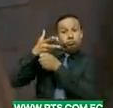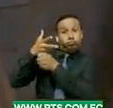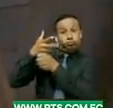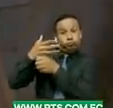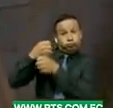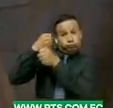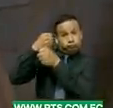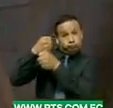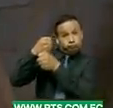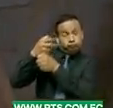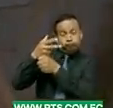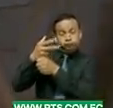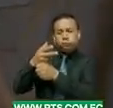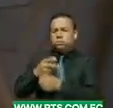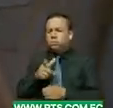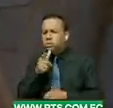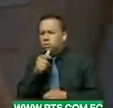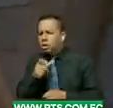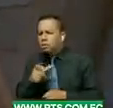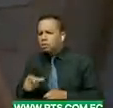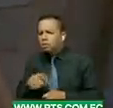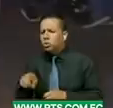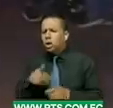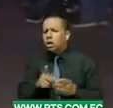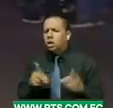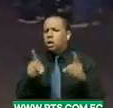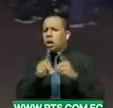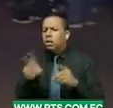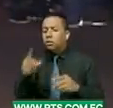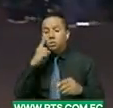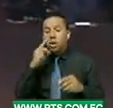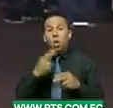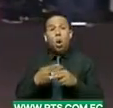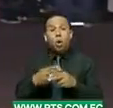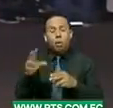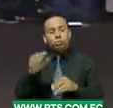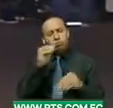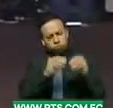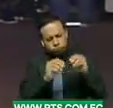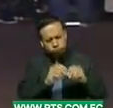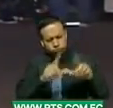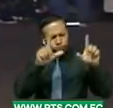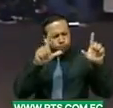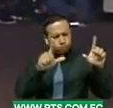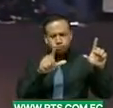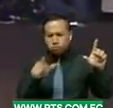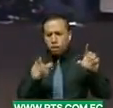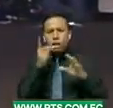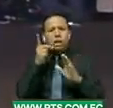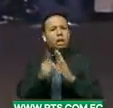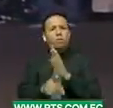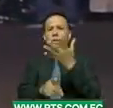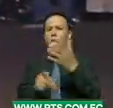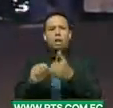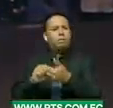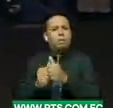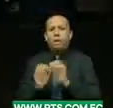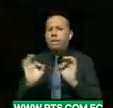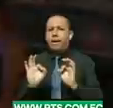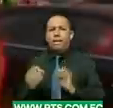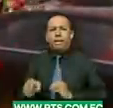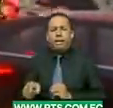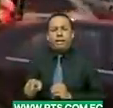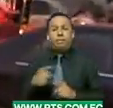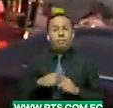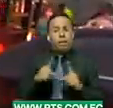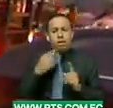verificó la identidad, los ciudadanos no tienen antecedentes. Mientras que en ese lugar los ciudadanos pidieron resultados eficientes a los operativos